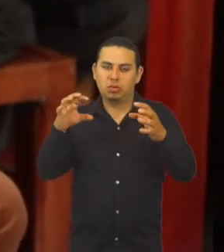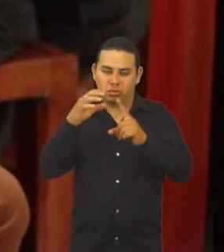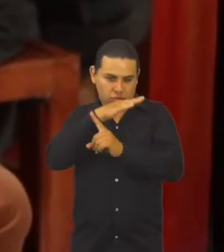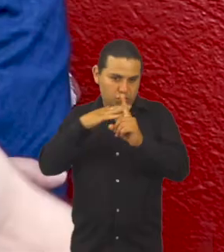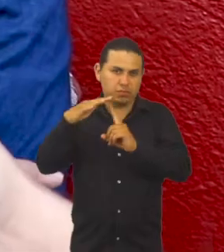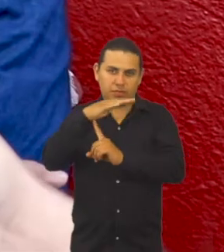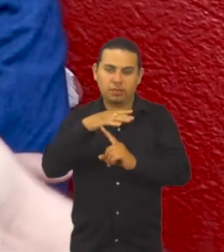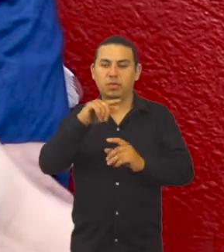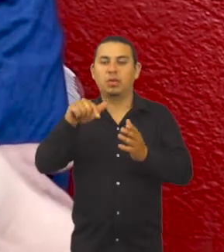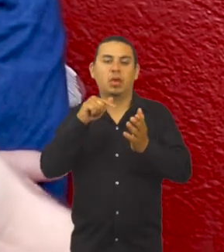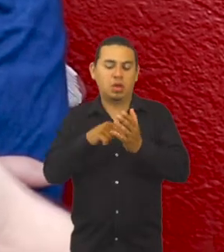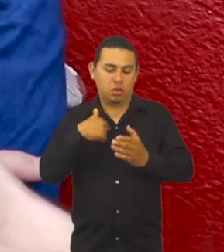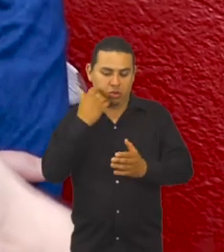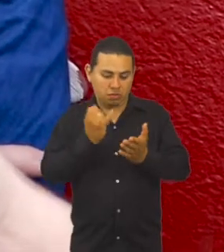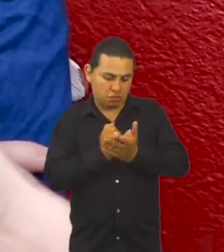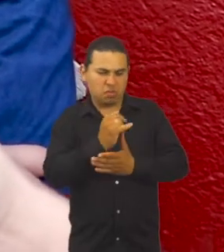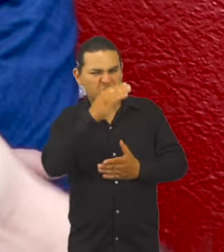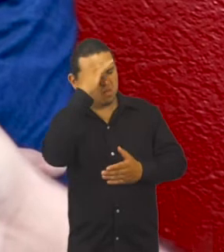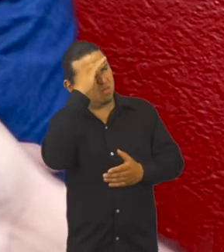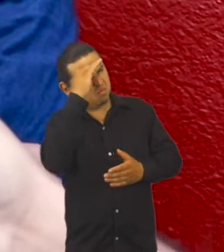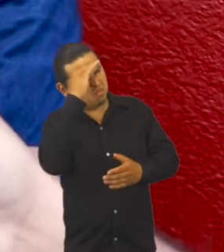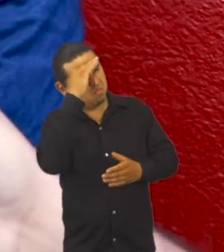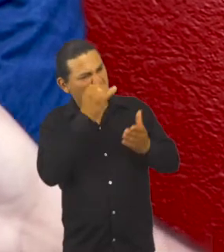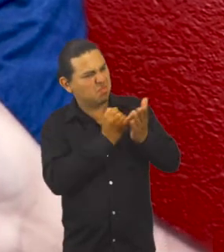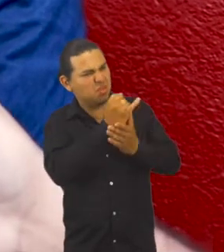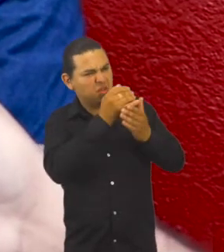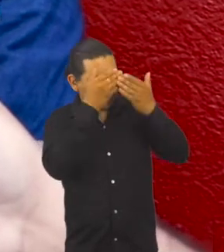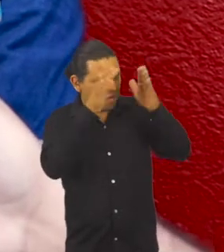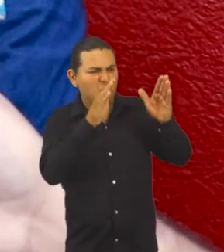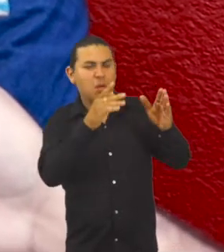Sociología. ¿Es necesario espacios de discusión y crítica?